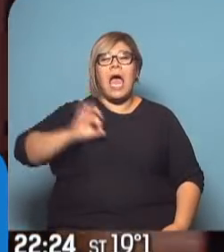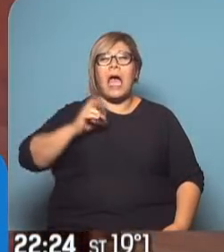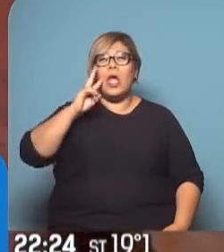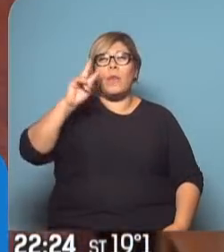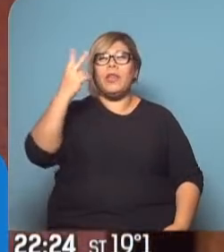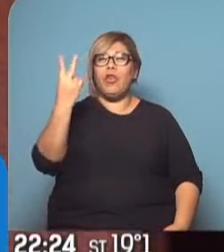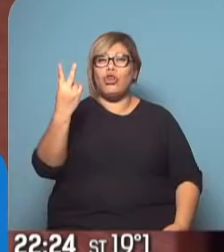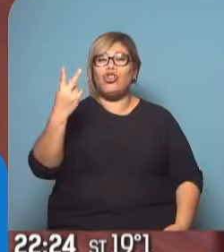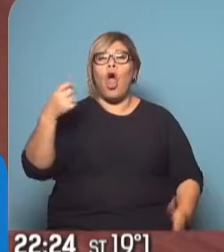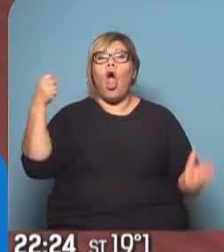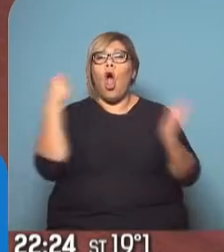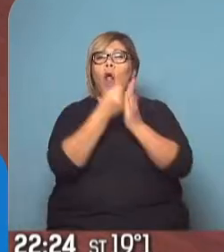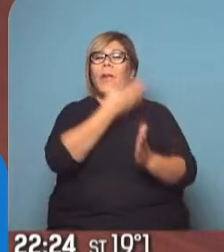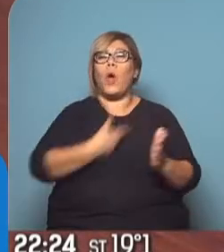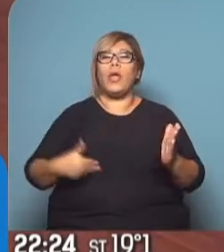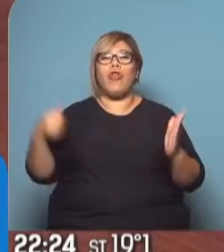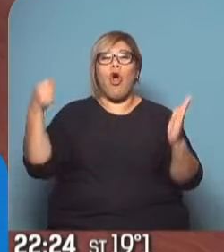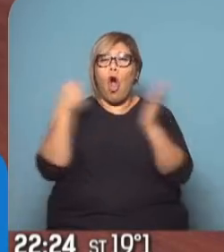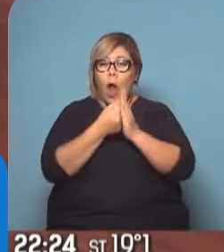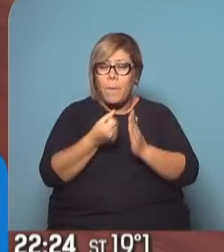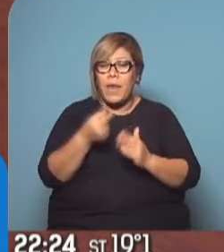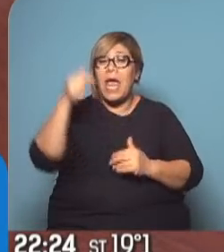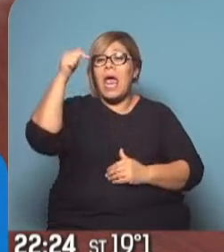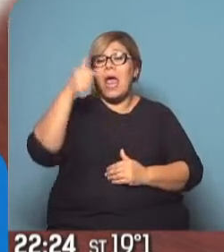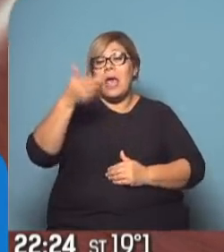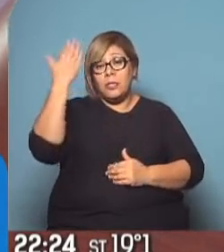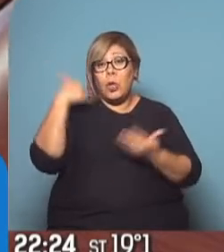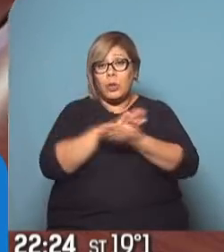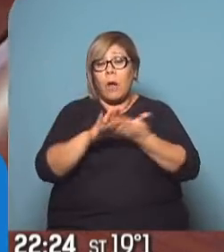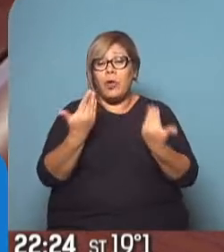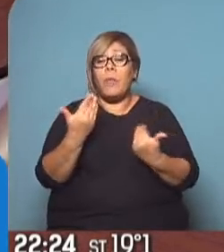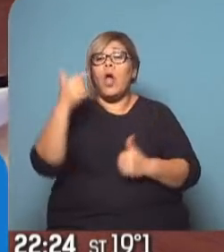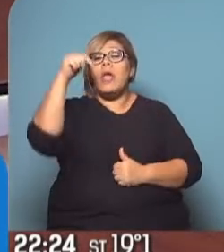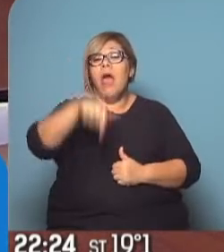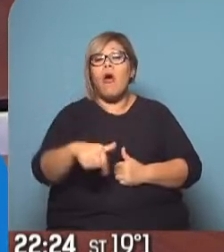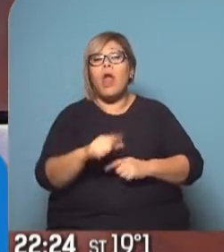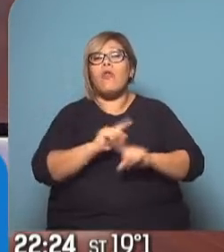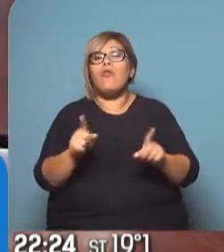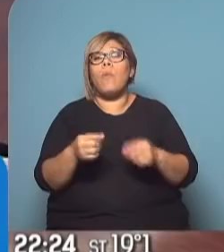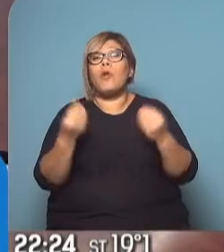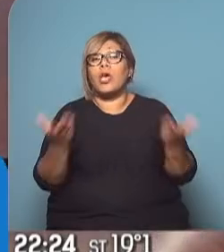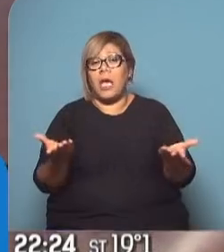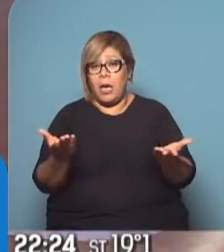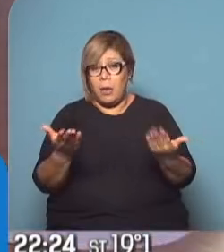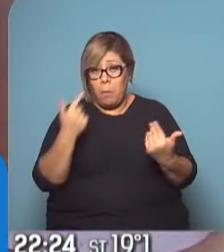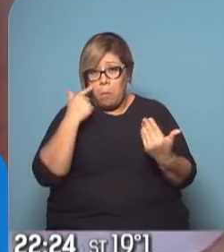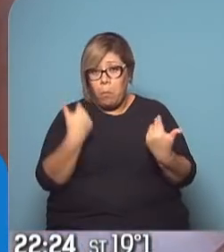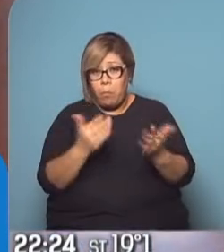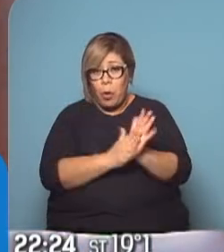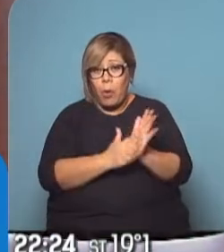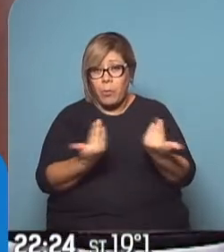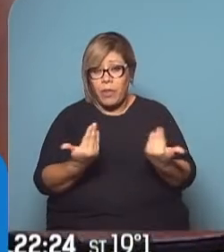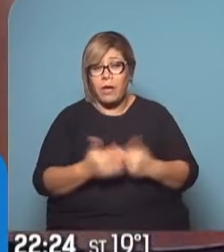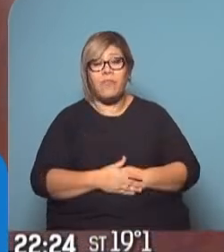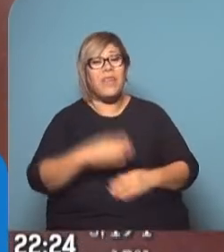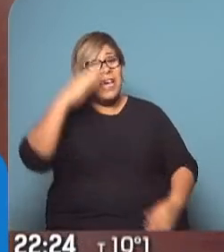aplicar ahora? Ahí se intentó, Almagro intentó, pero recordemos también un poco, ahí ya Chávez había anunciado con